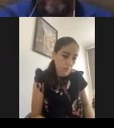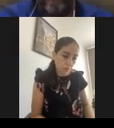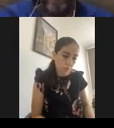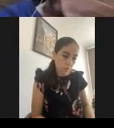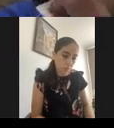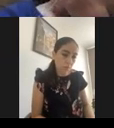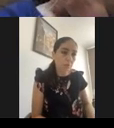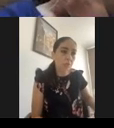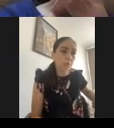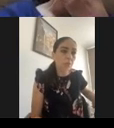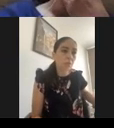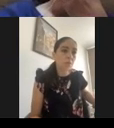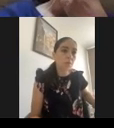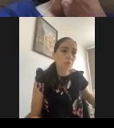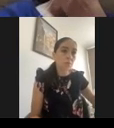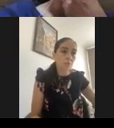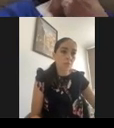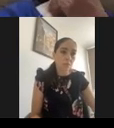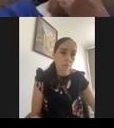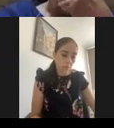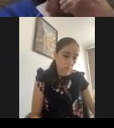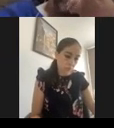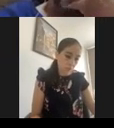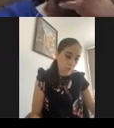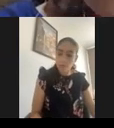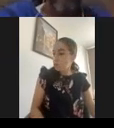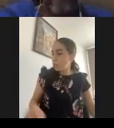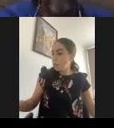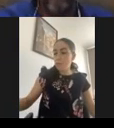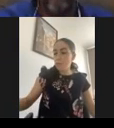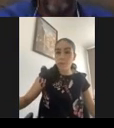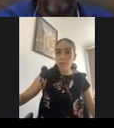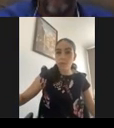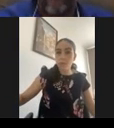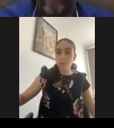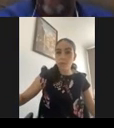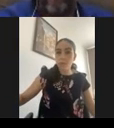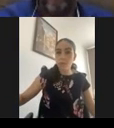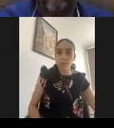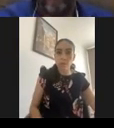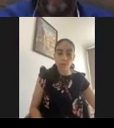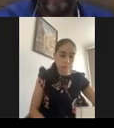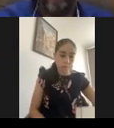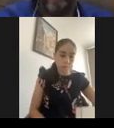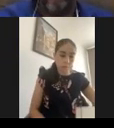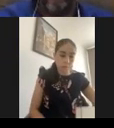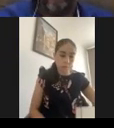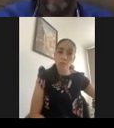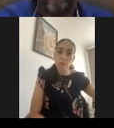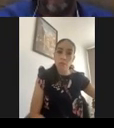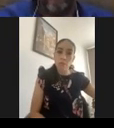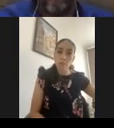de Anacleto. Si ustedes se fijan, ahorita el municipio, Servicios Generales y Obras Públicas está recomponiendo